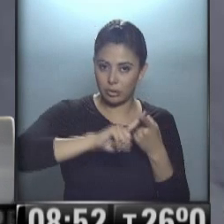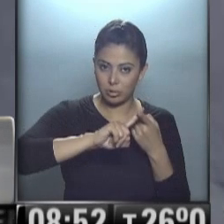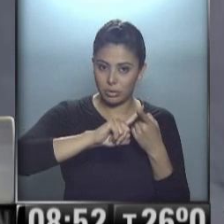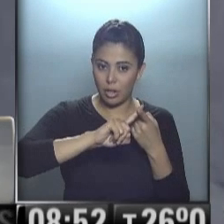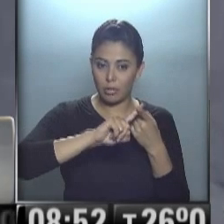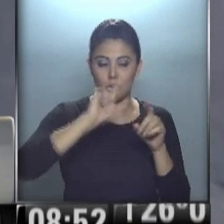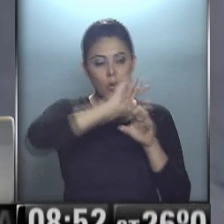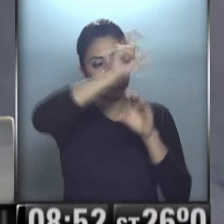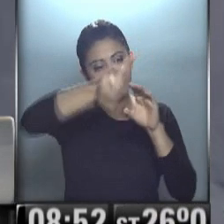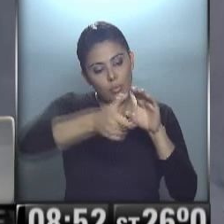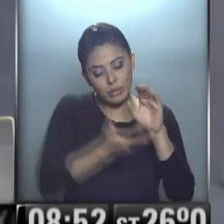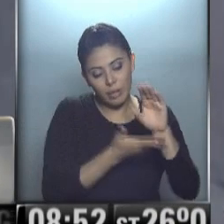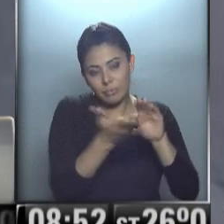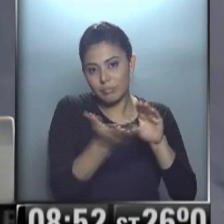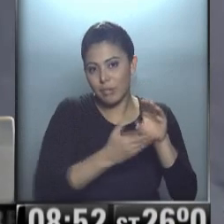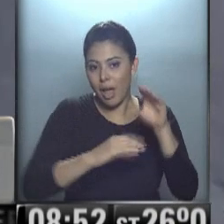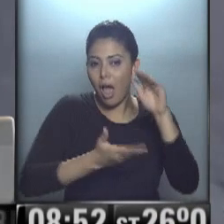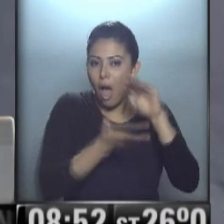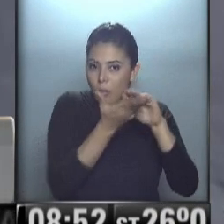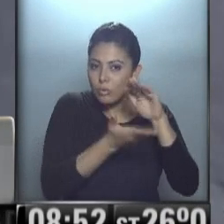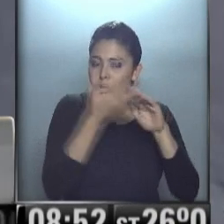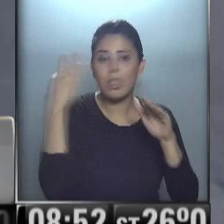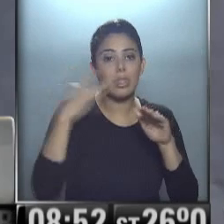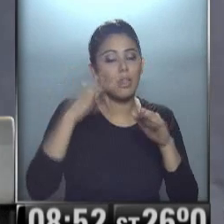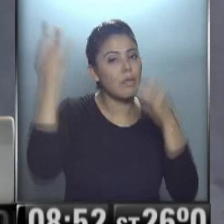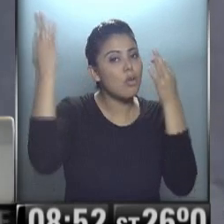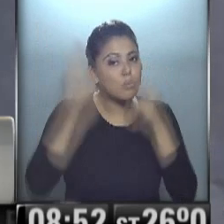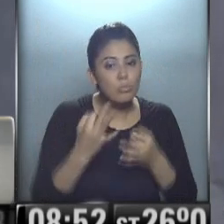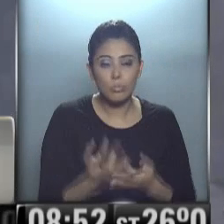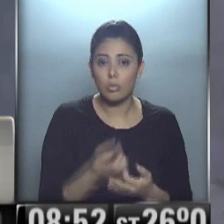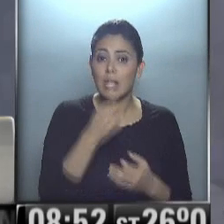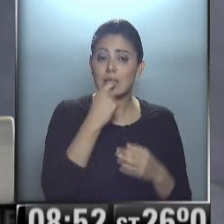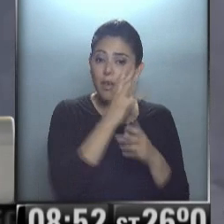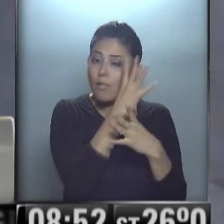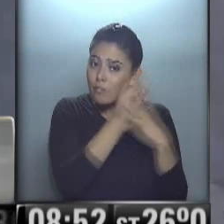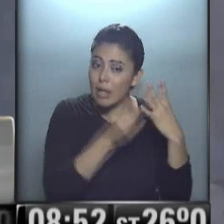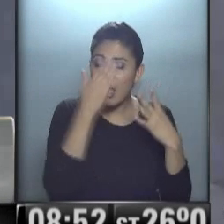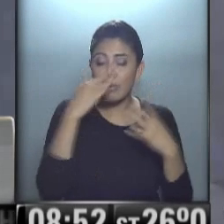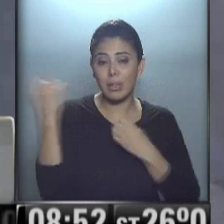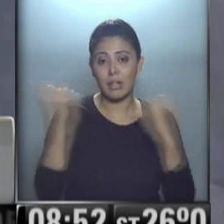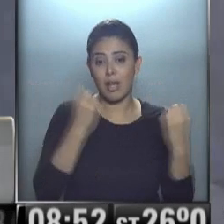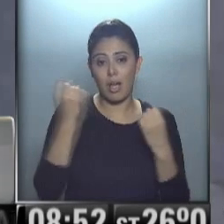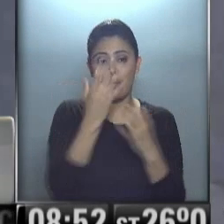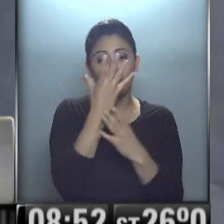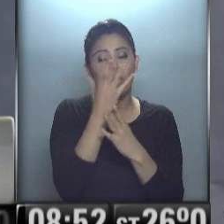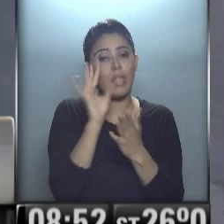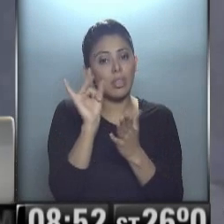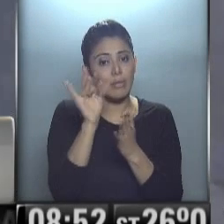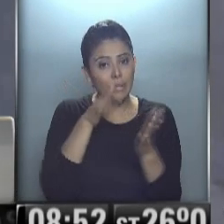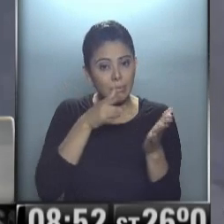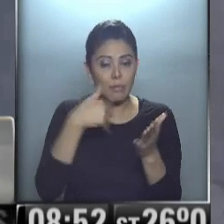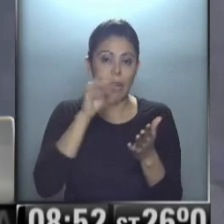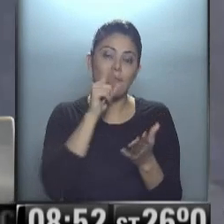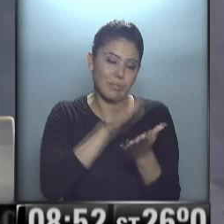entre la cubierta y el pavimento. Es tan importante eso que el amortiguador esté en buen estado porque si no el auto va a perder el nivel de adherencia. Y por último,